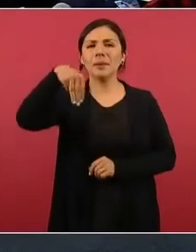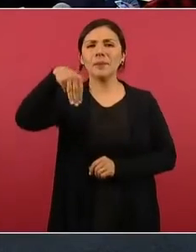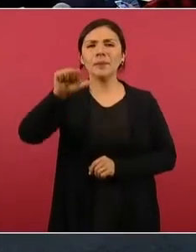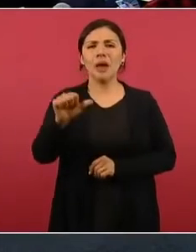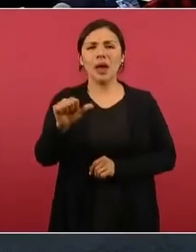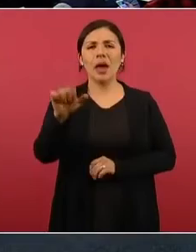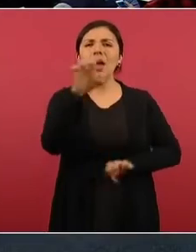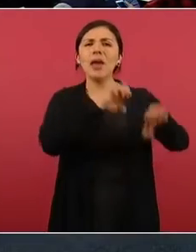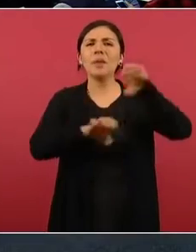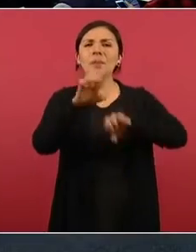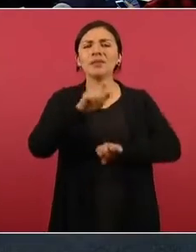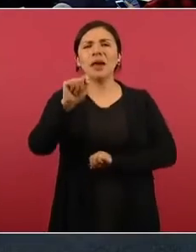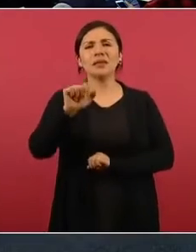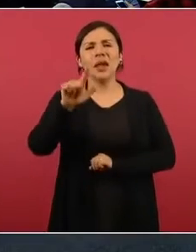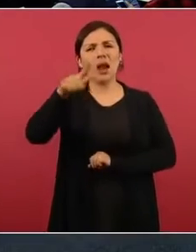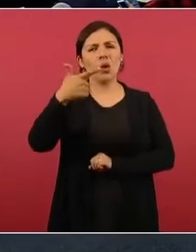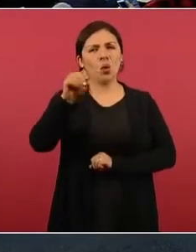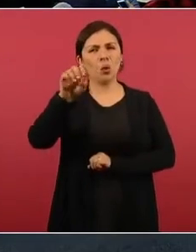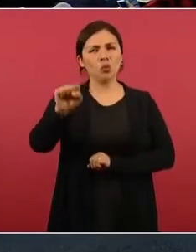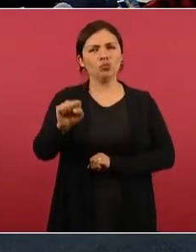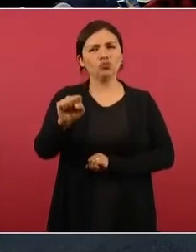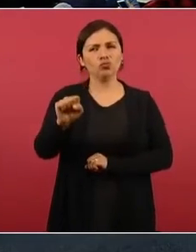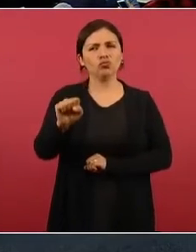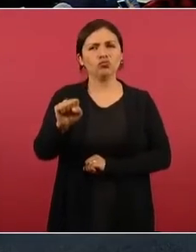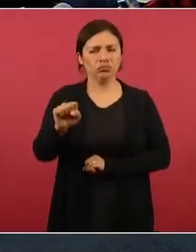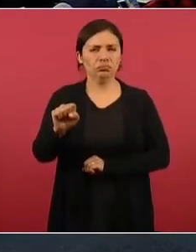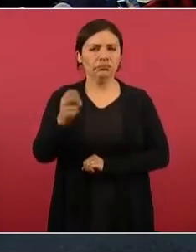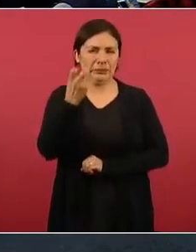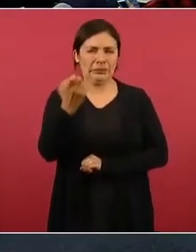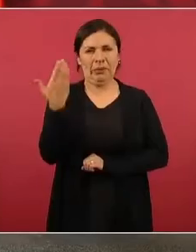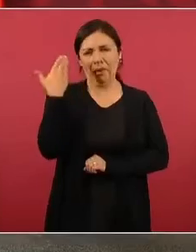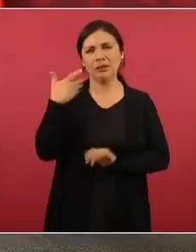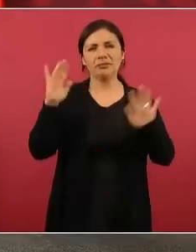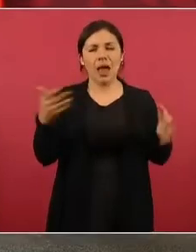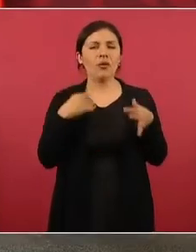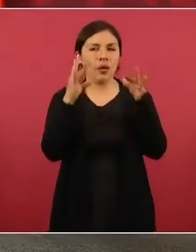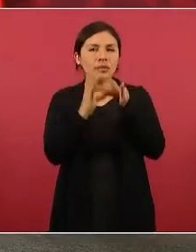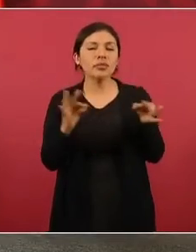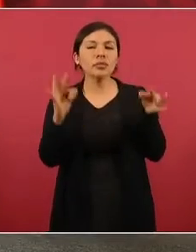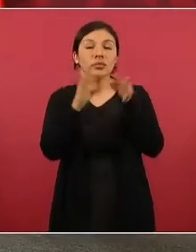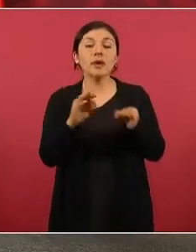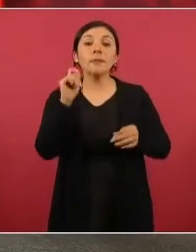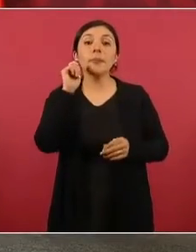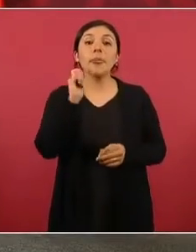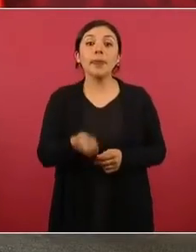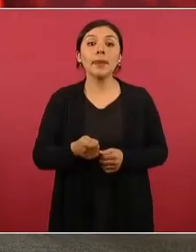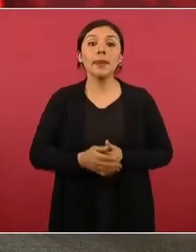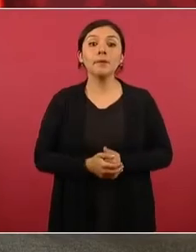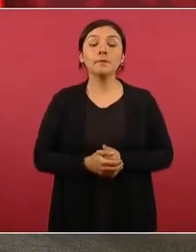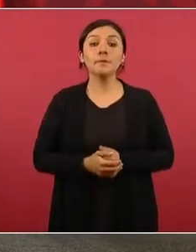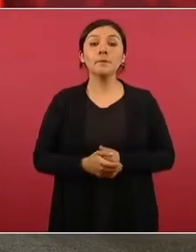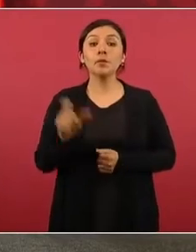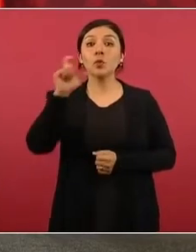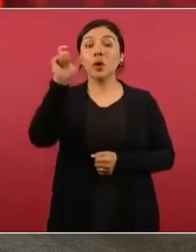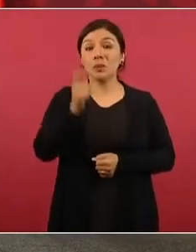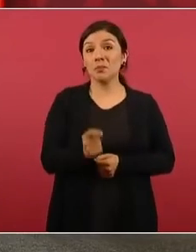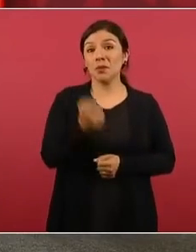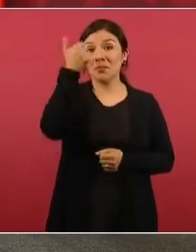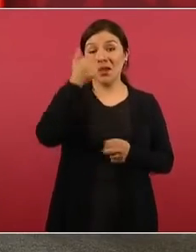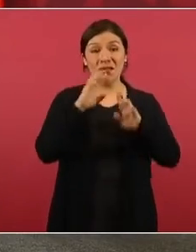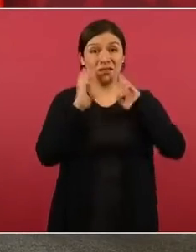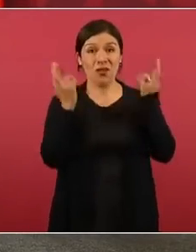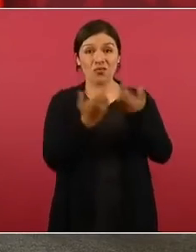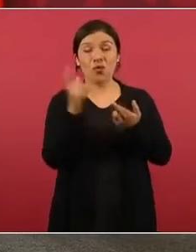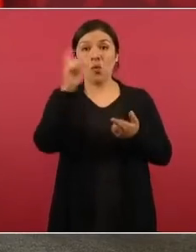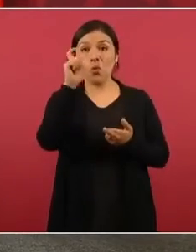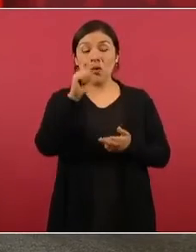Sama de la empresa Talos. Ya les expliqué que en la primera ronda, cuando